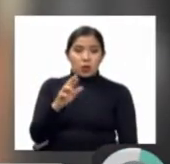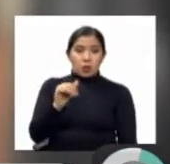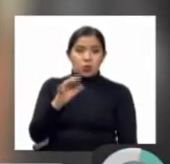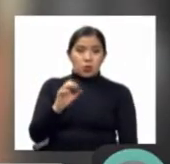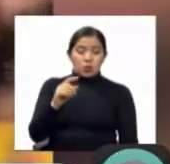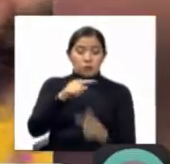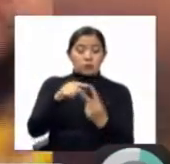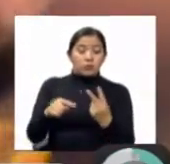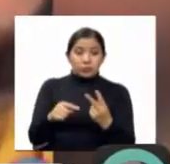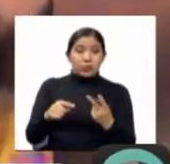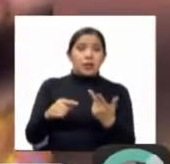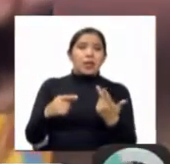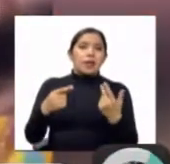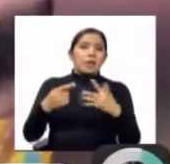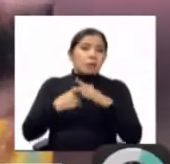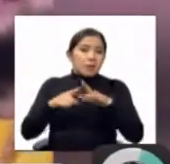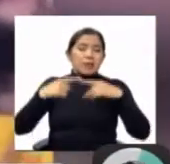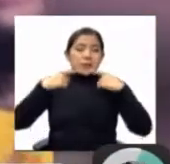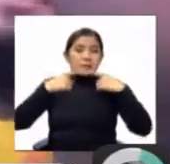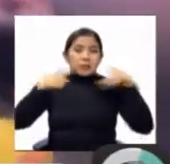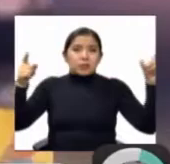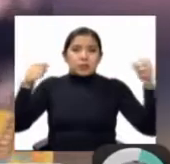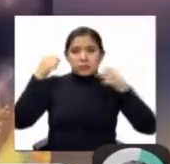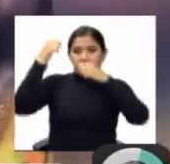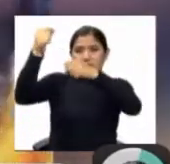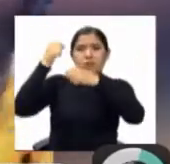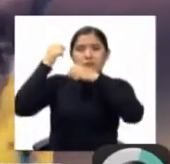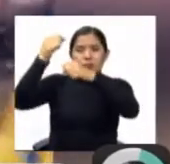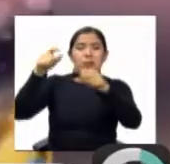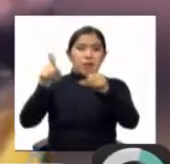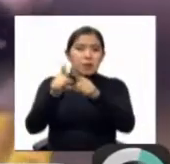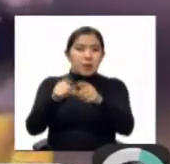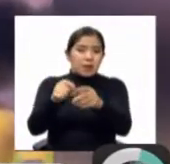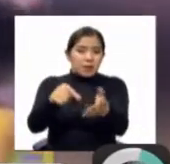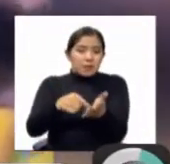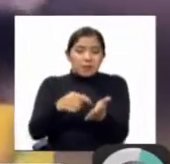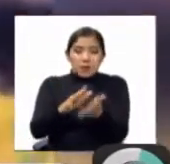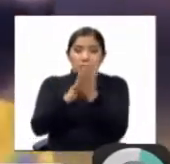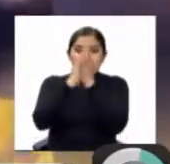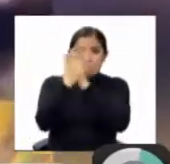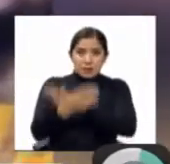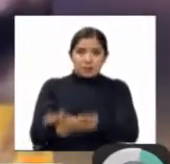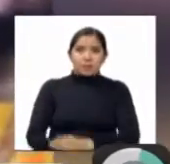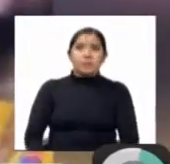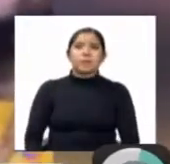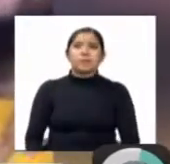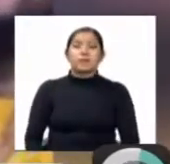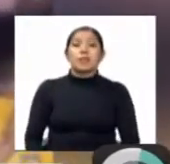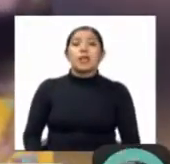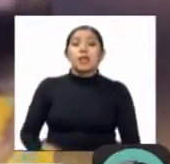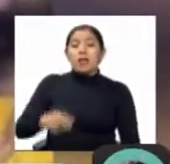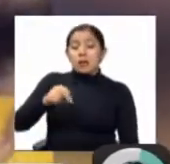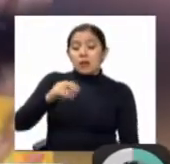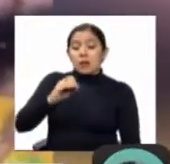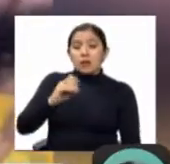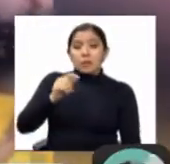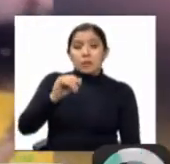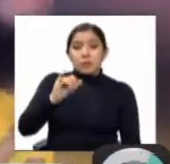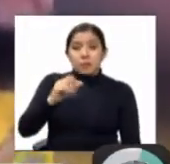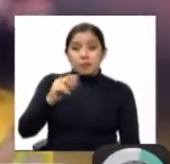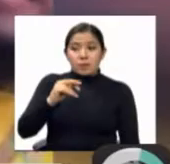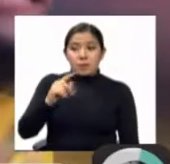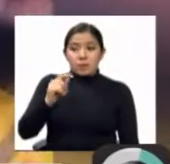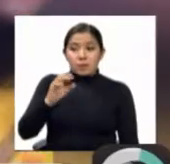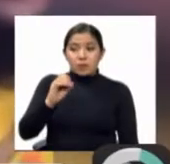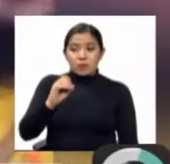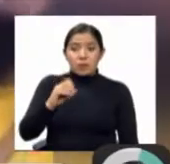de protestas y reclamos, además pedidos de paz de distintos artistas. Según Noticentro, Baez, conocido